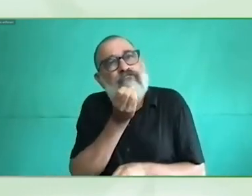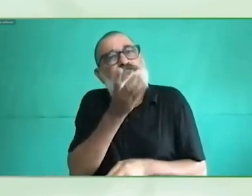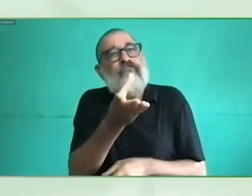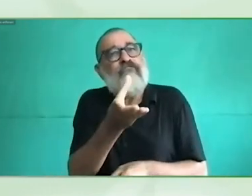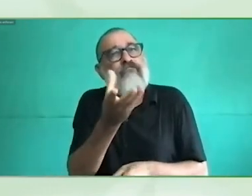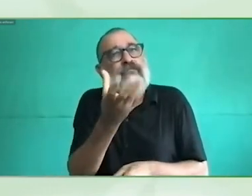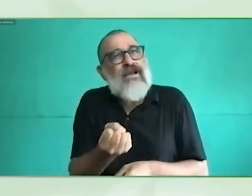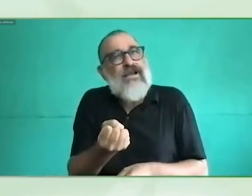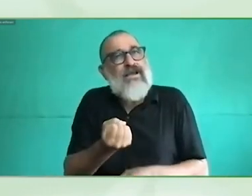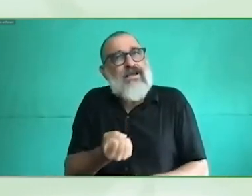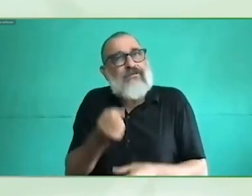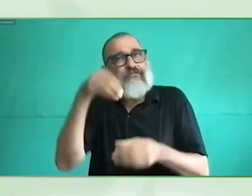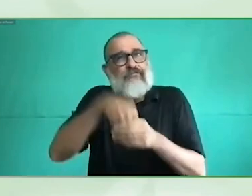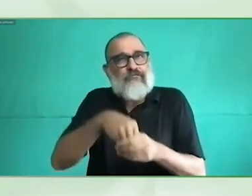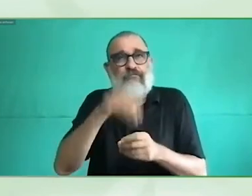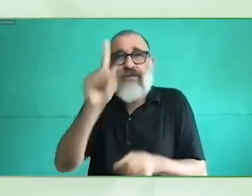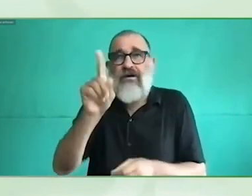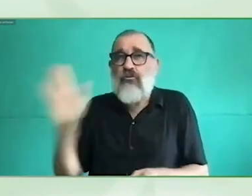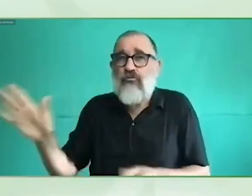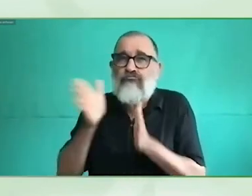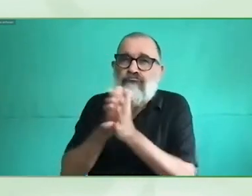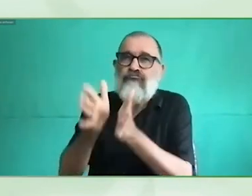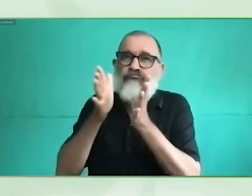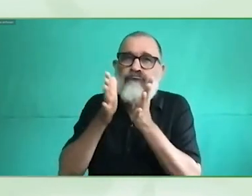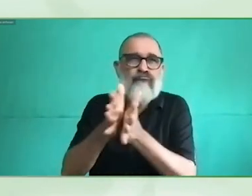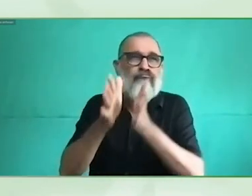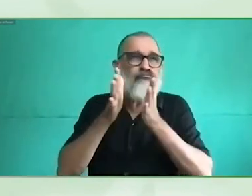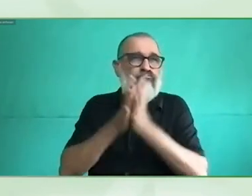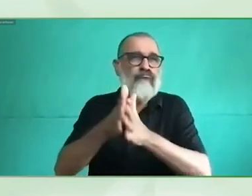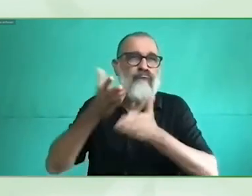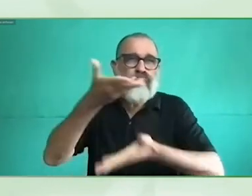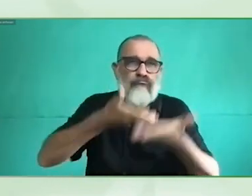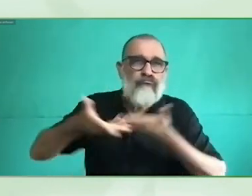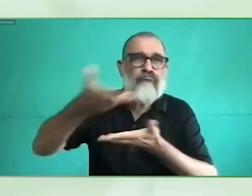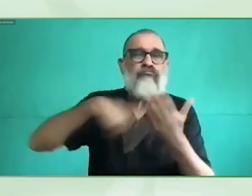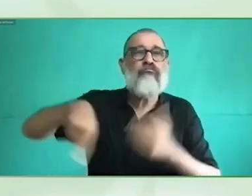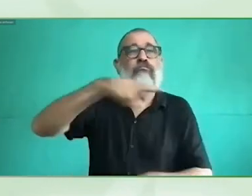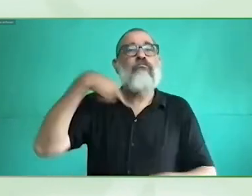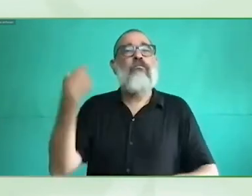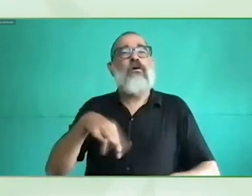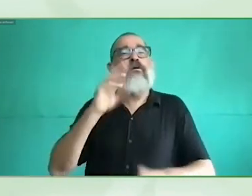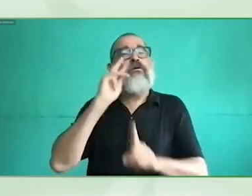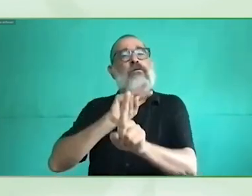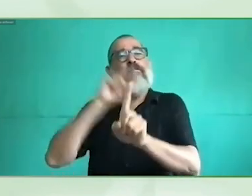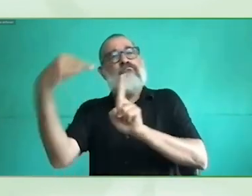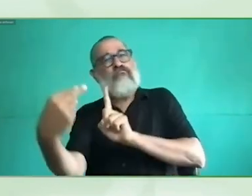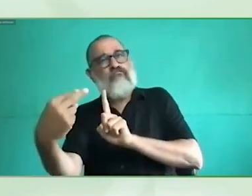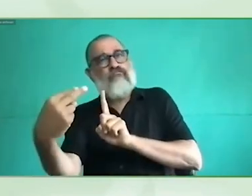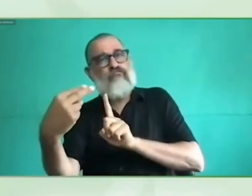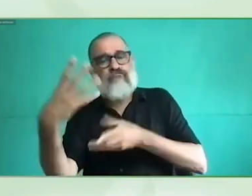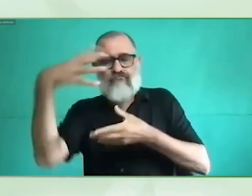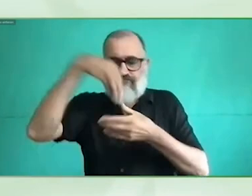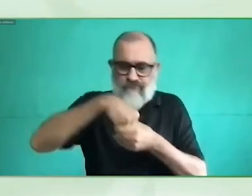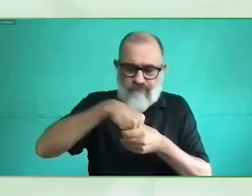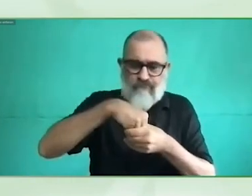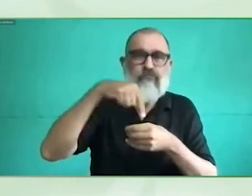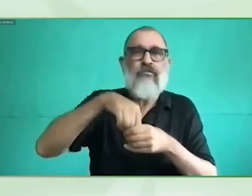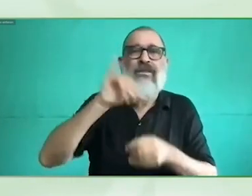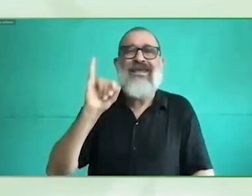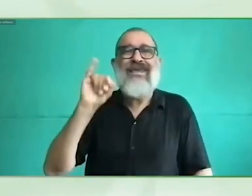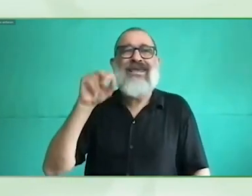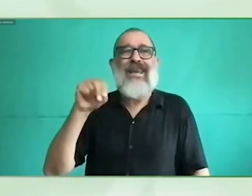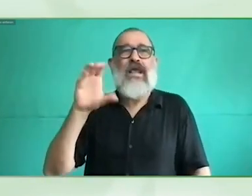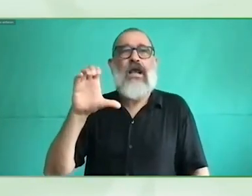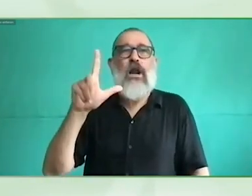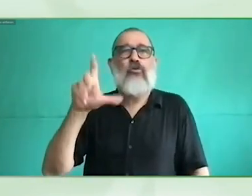en esta conferencia Y eso es lo que tenemos que vivir cada día Les voy a contar una anécdota personal yo conocí a